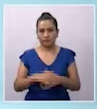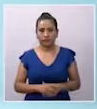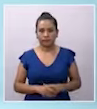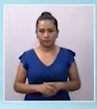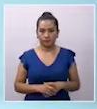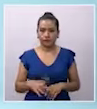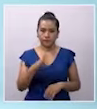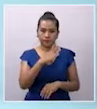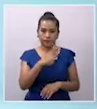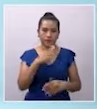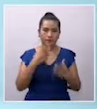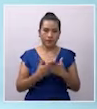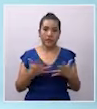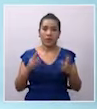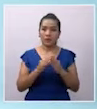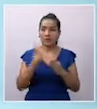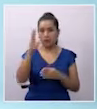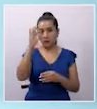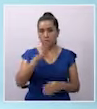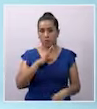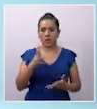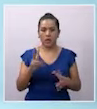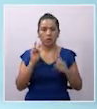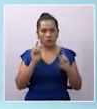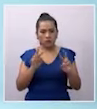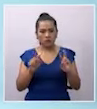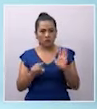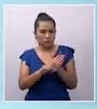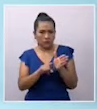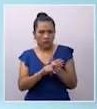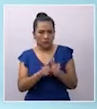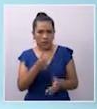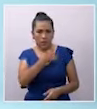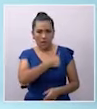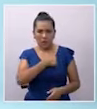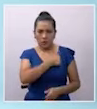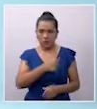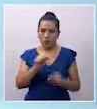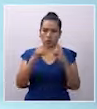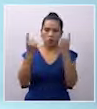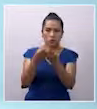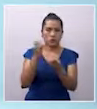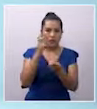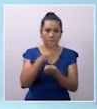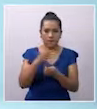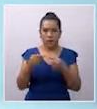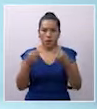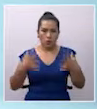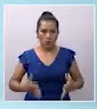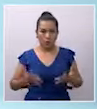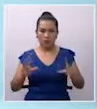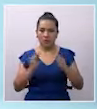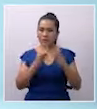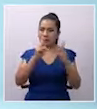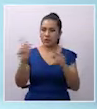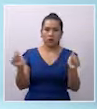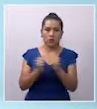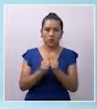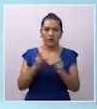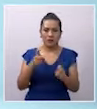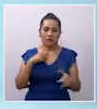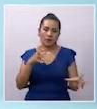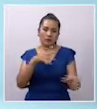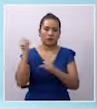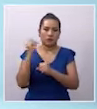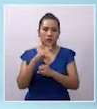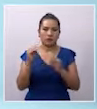Y el diputado Jerjes Mercado cuestionó la actitud de los parlamentarios sevistas y de oposición, quienes secuestraron a sus pares, además de agredirlos en